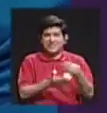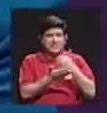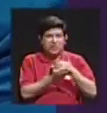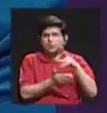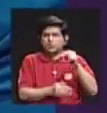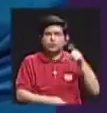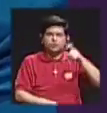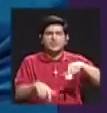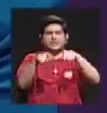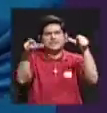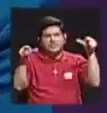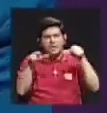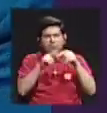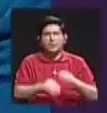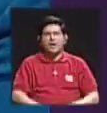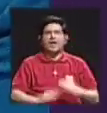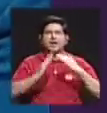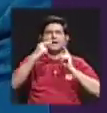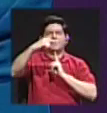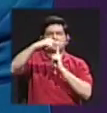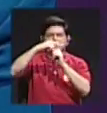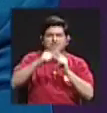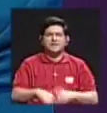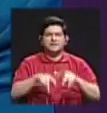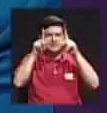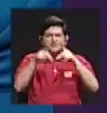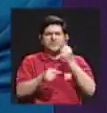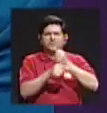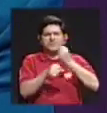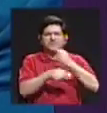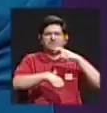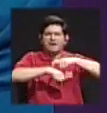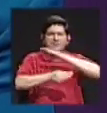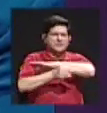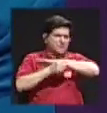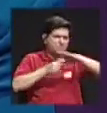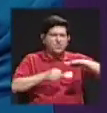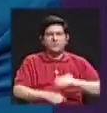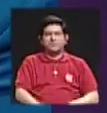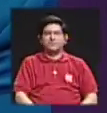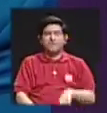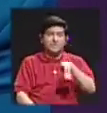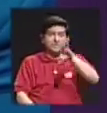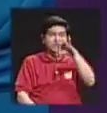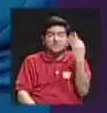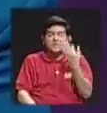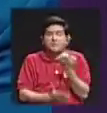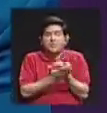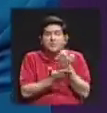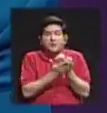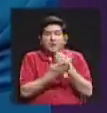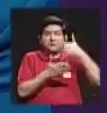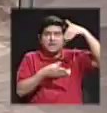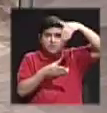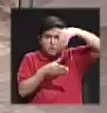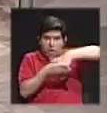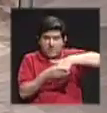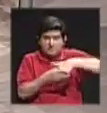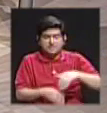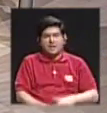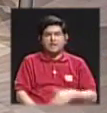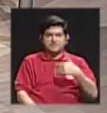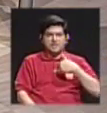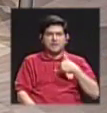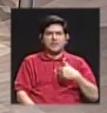tener templos, lugares, personas que estén dedicadas a tiempo completo en eso, y ahí es donde lo económico entra a jugar un